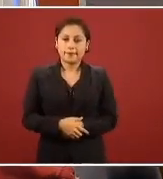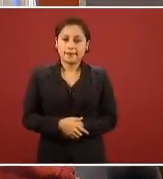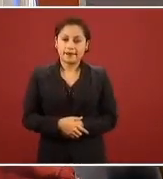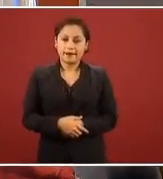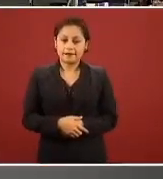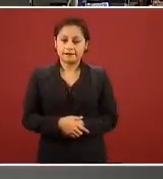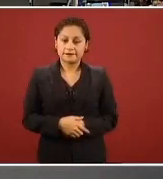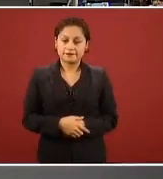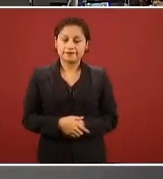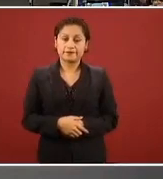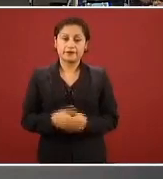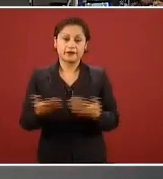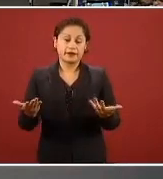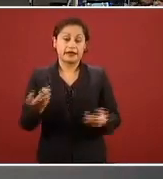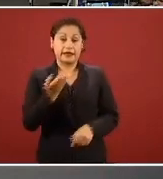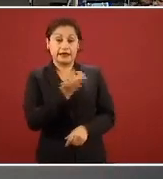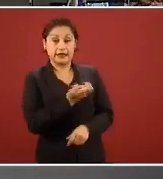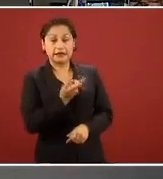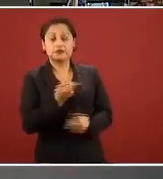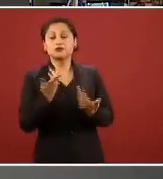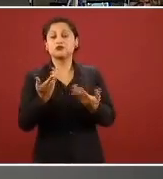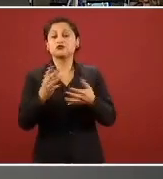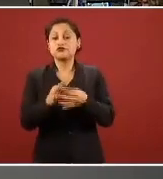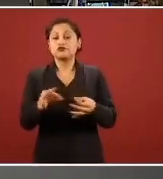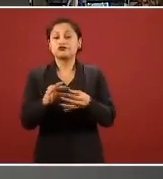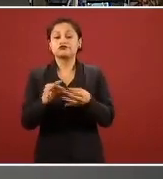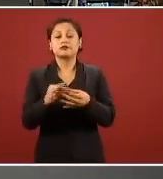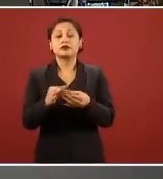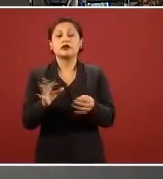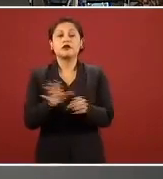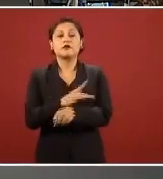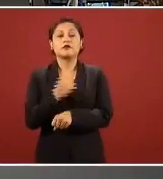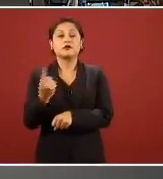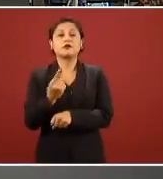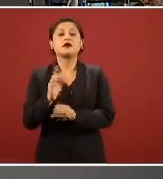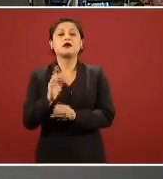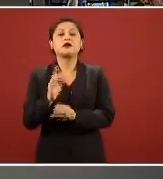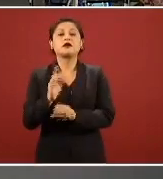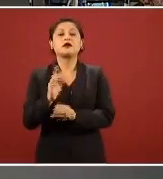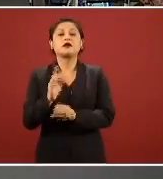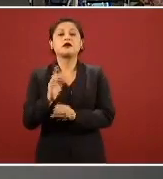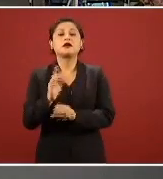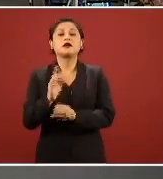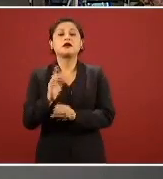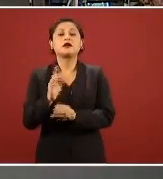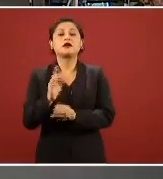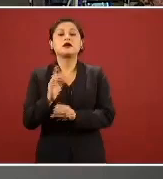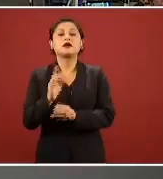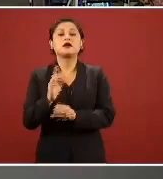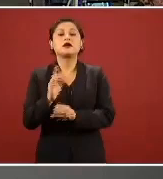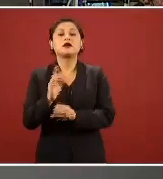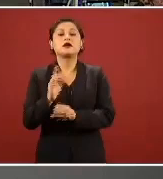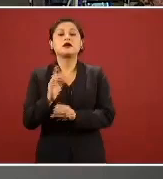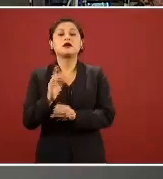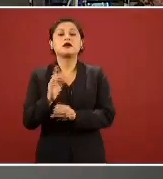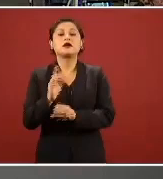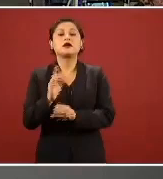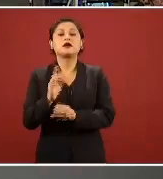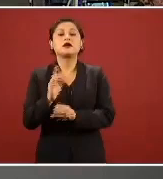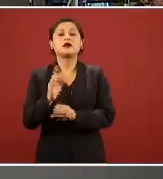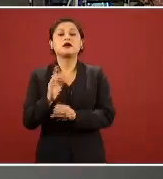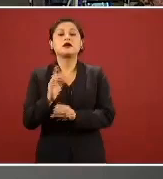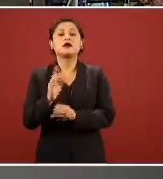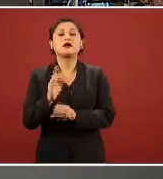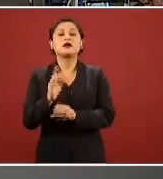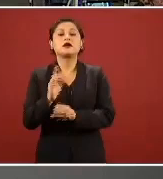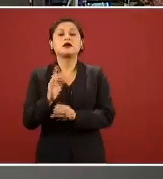Pues comentarles eso porque se va avanzando. And he wanted to comment on that because